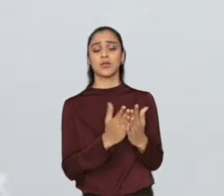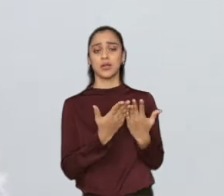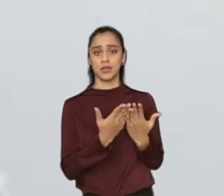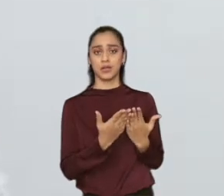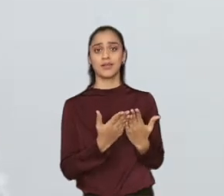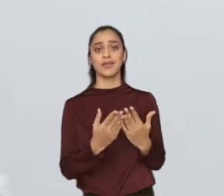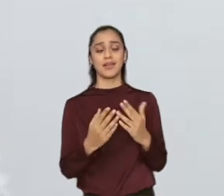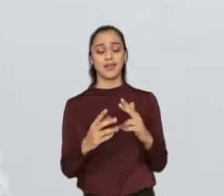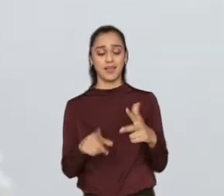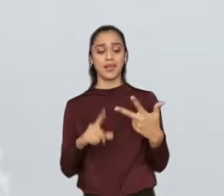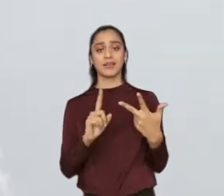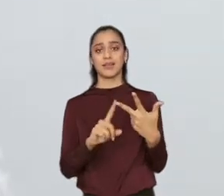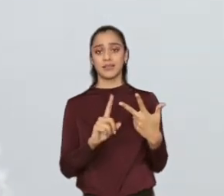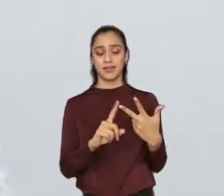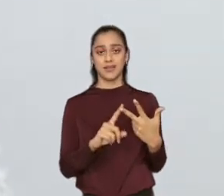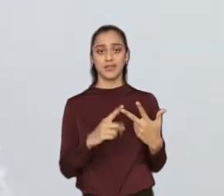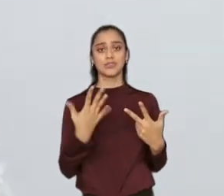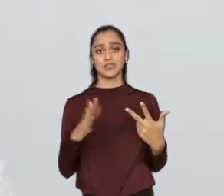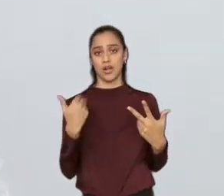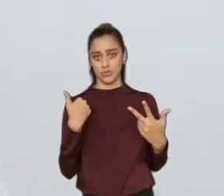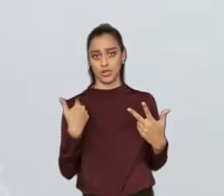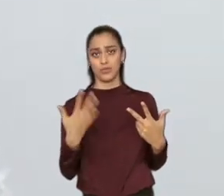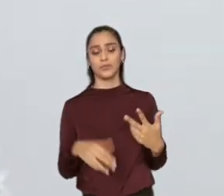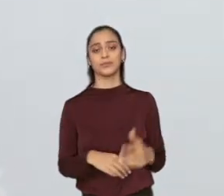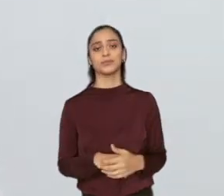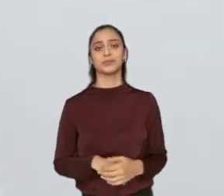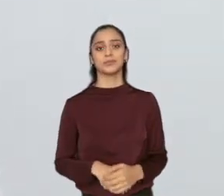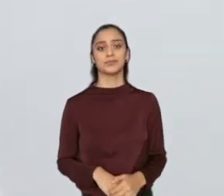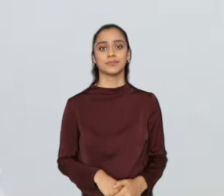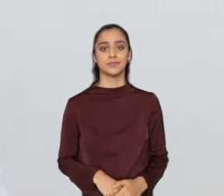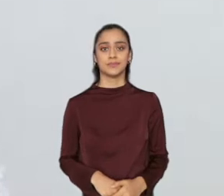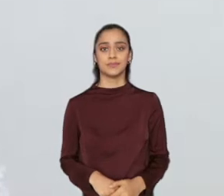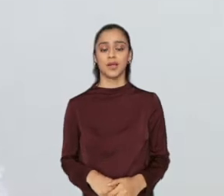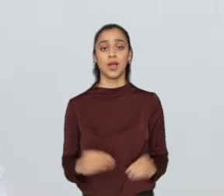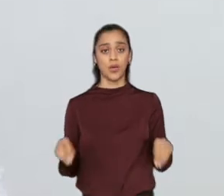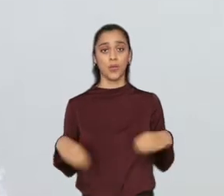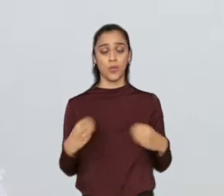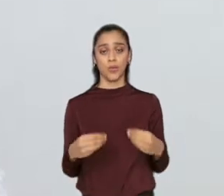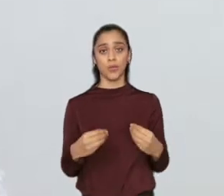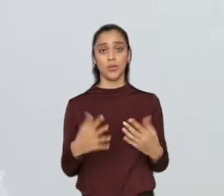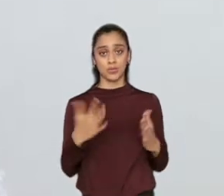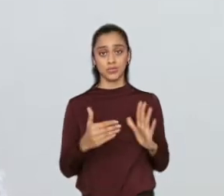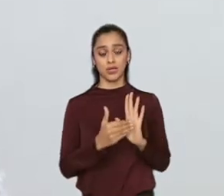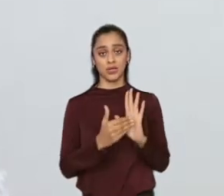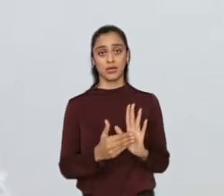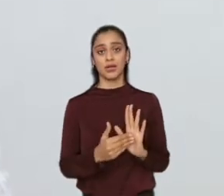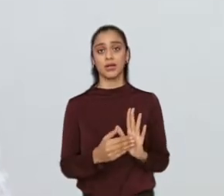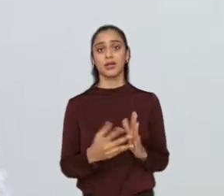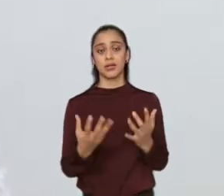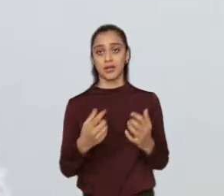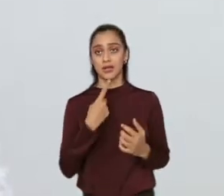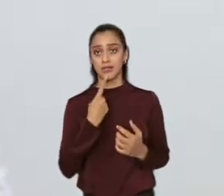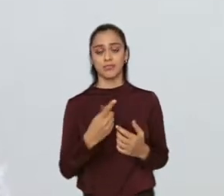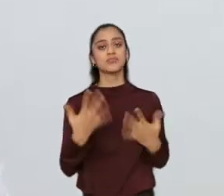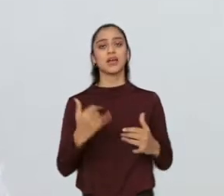manos y el tercero ya lo tengo. Cuando lo tengo a la vista, voy a